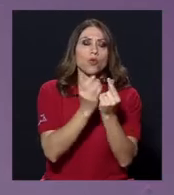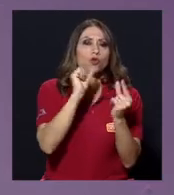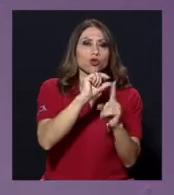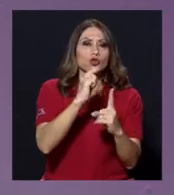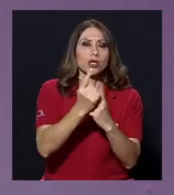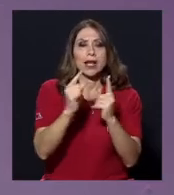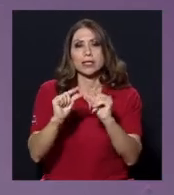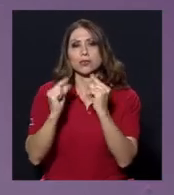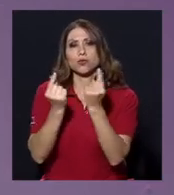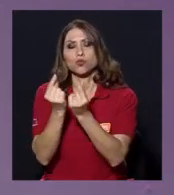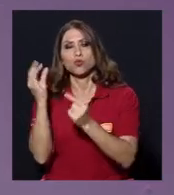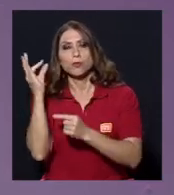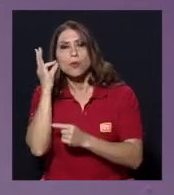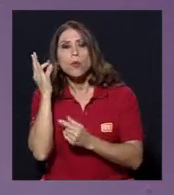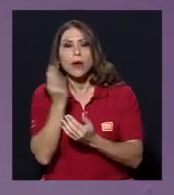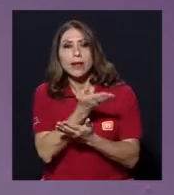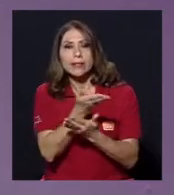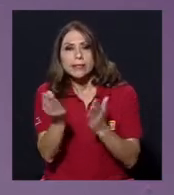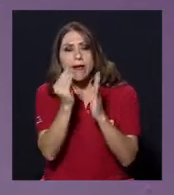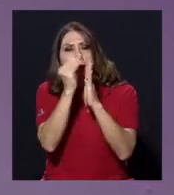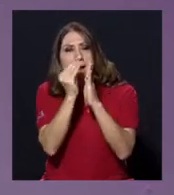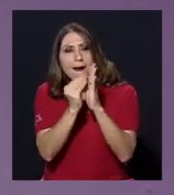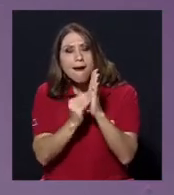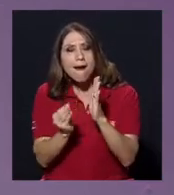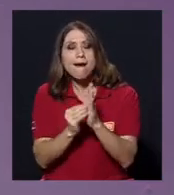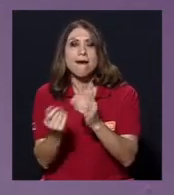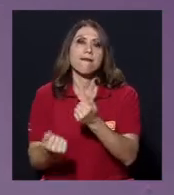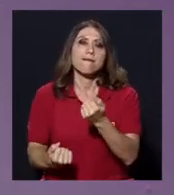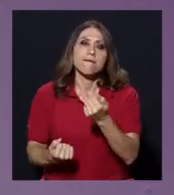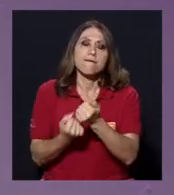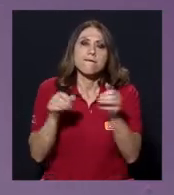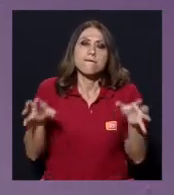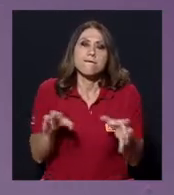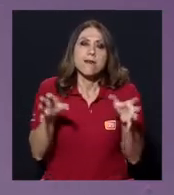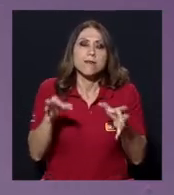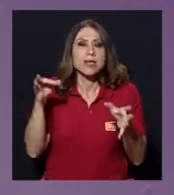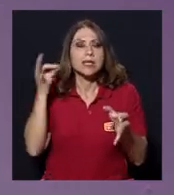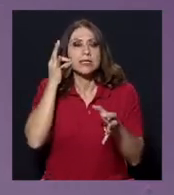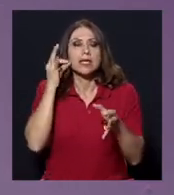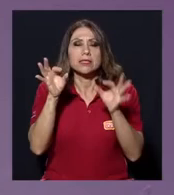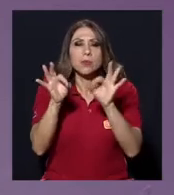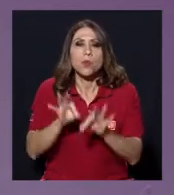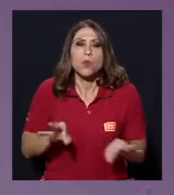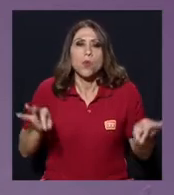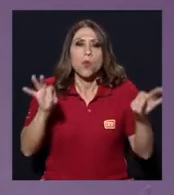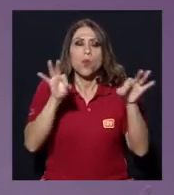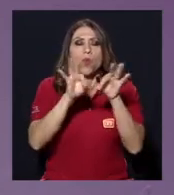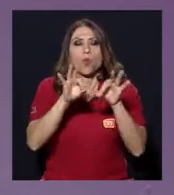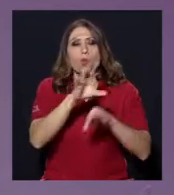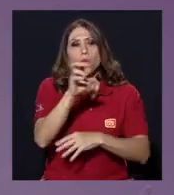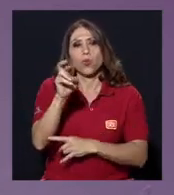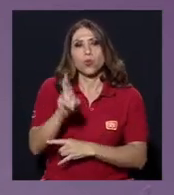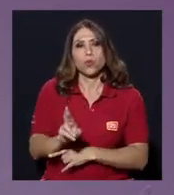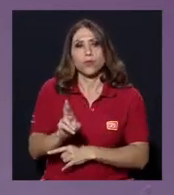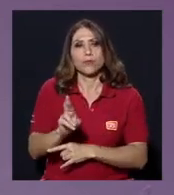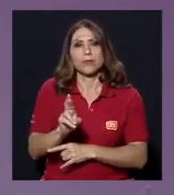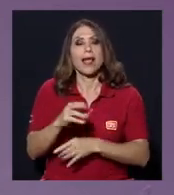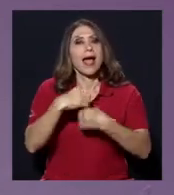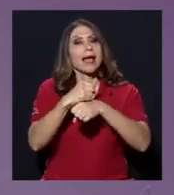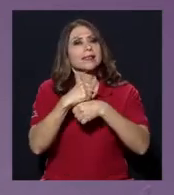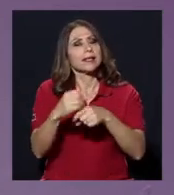y de feministas muy destacadas de nuestro país, haciendo las principales demandas